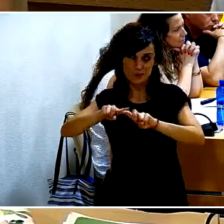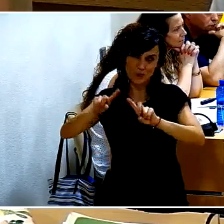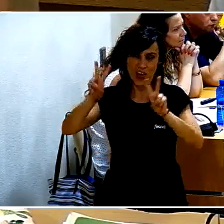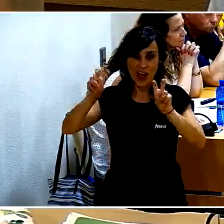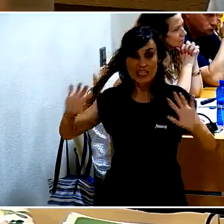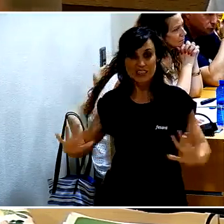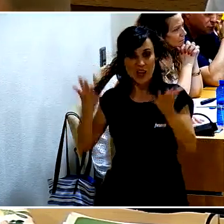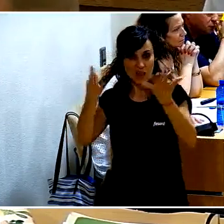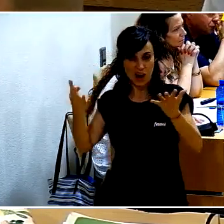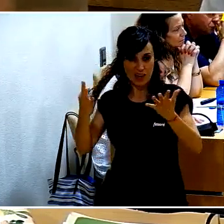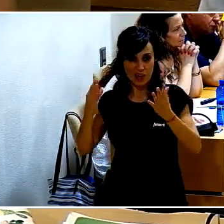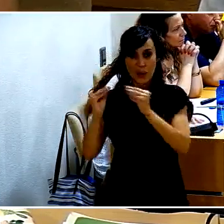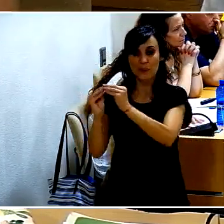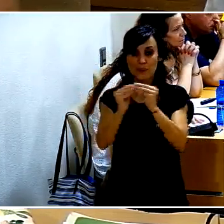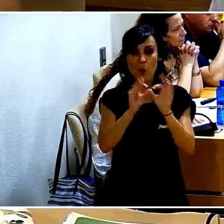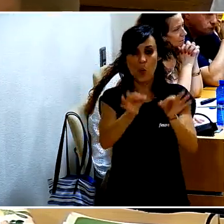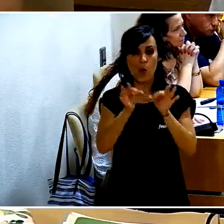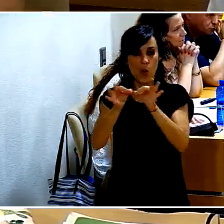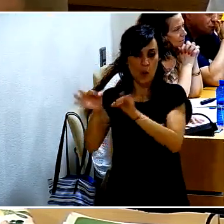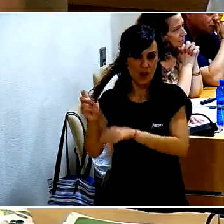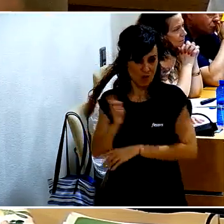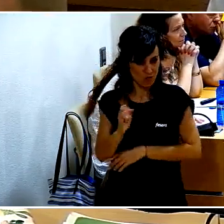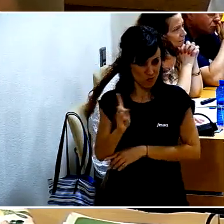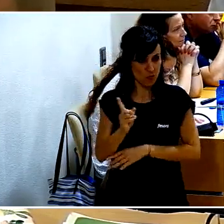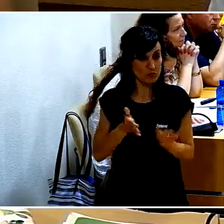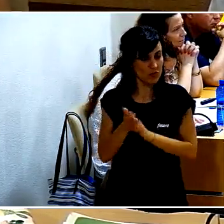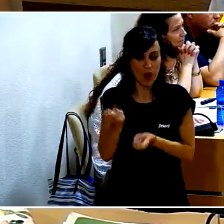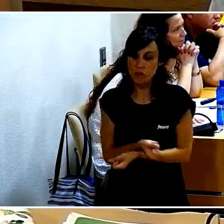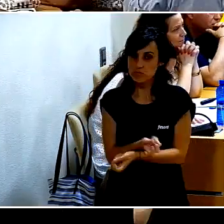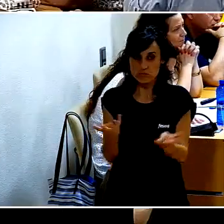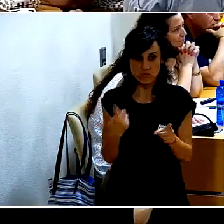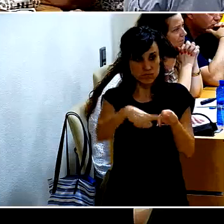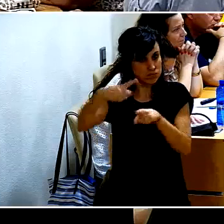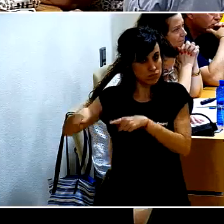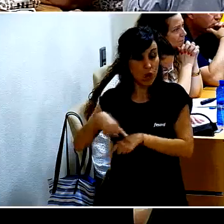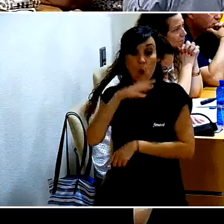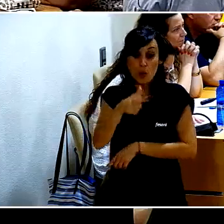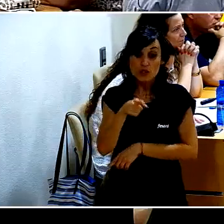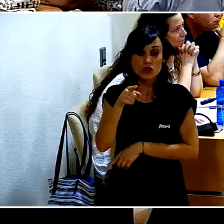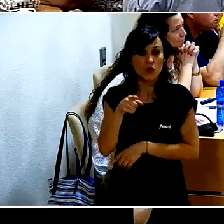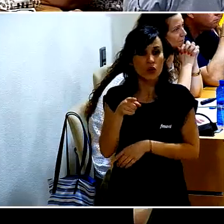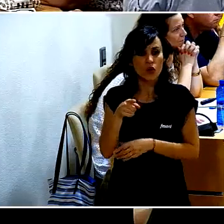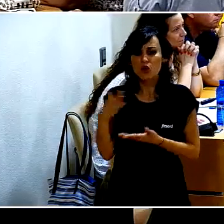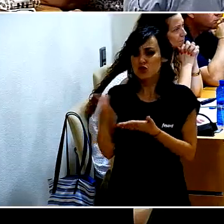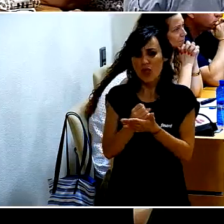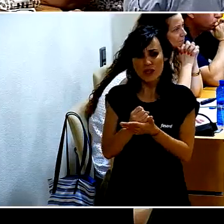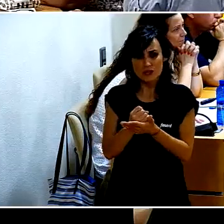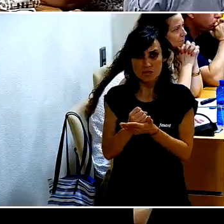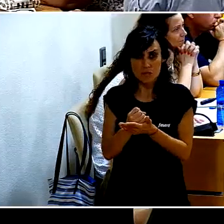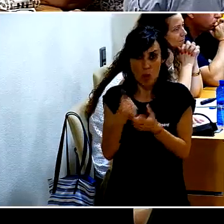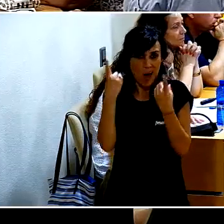partitura de la convivencia. Por ello, una y otra vez, y todas las que sean